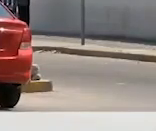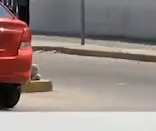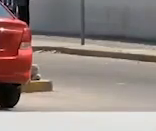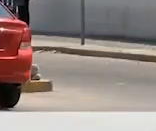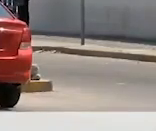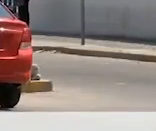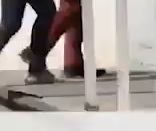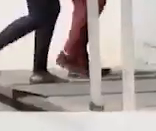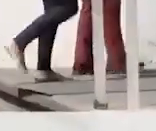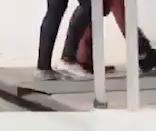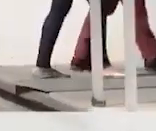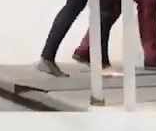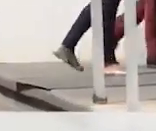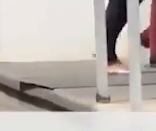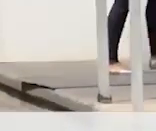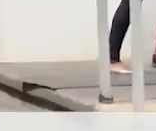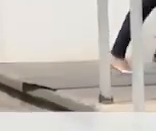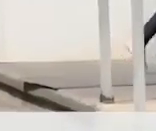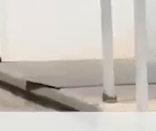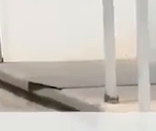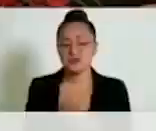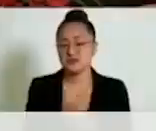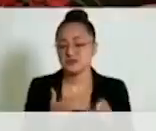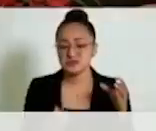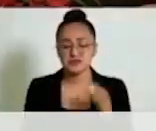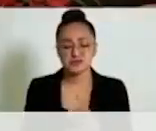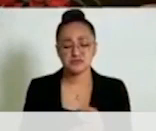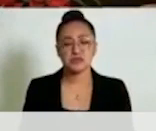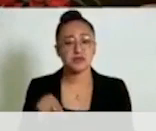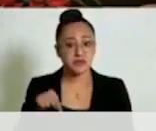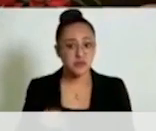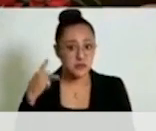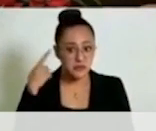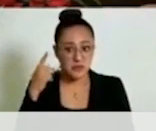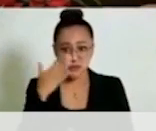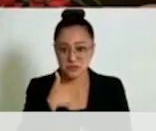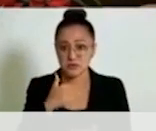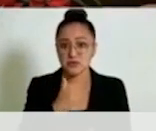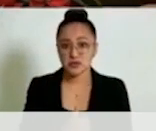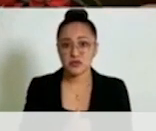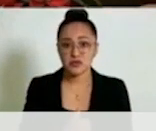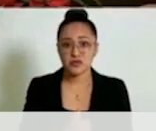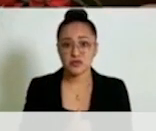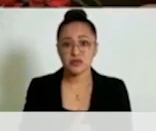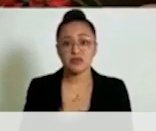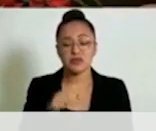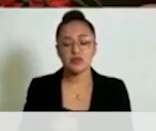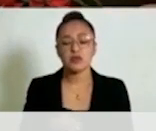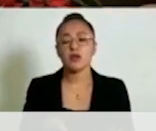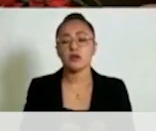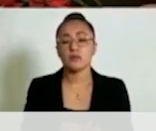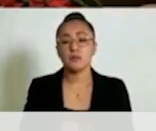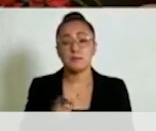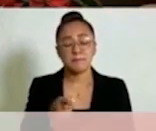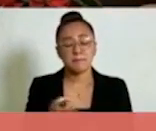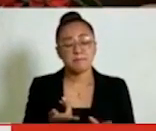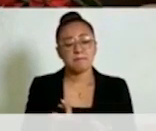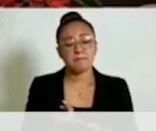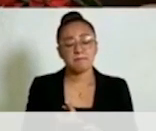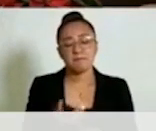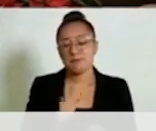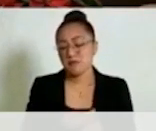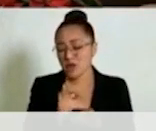amarillo, el gobierno local cambiará a naranja. Puebla, capital, es el centro del contagio en el Estado.